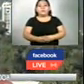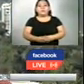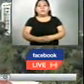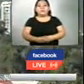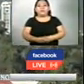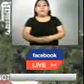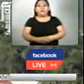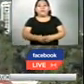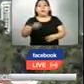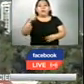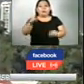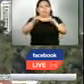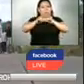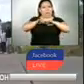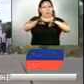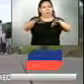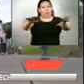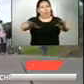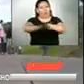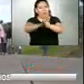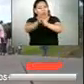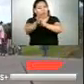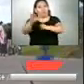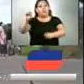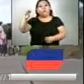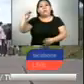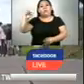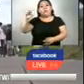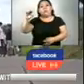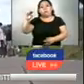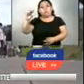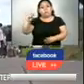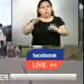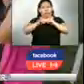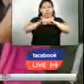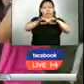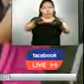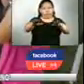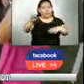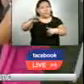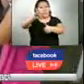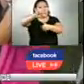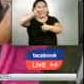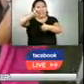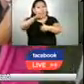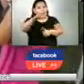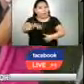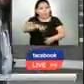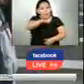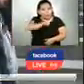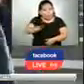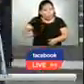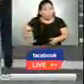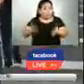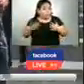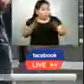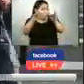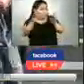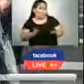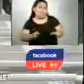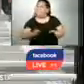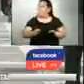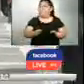La expansión de la variante del COVID-19 Omicron no se detiene en la región y aunque en el país no es oficial su